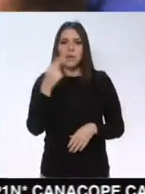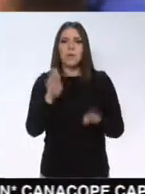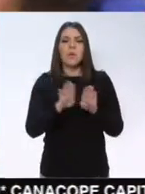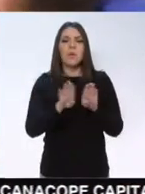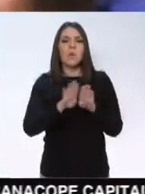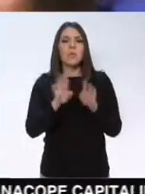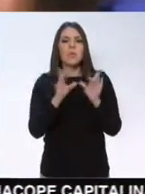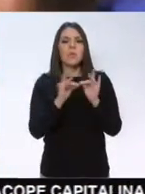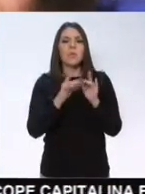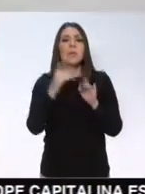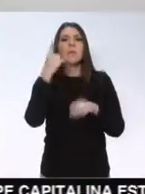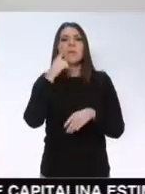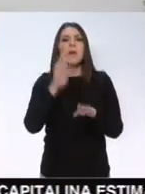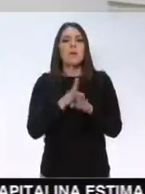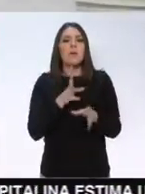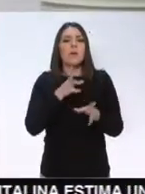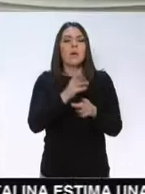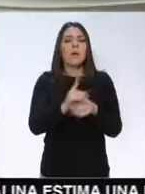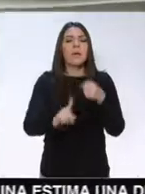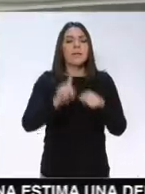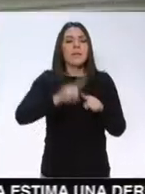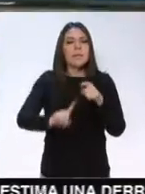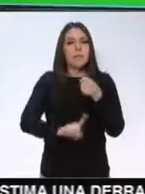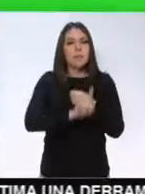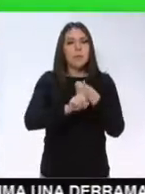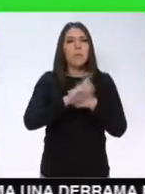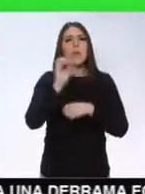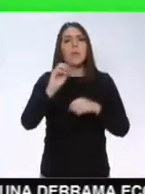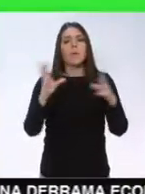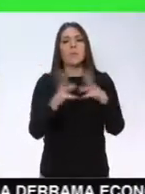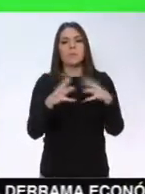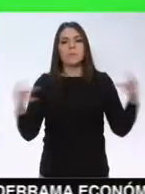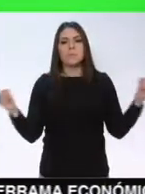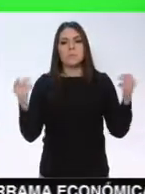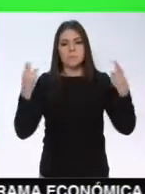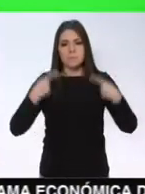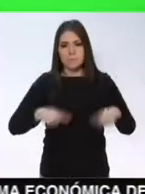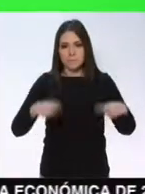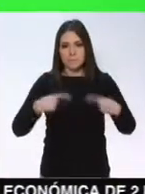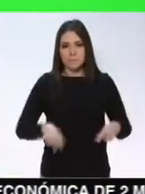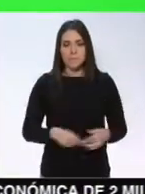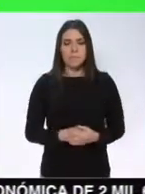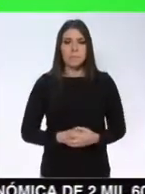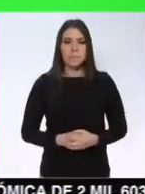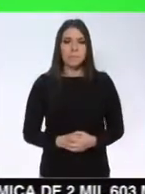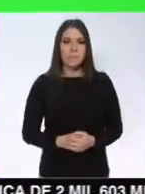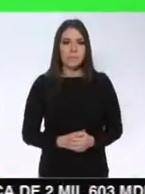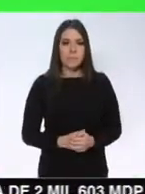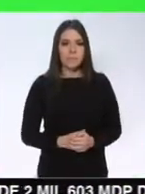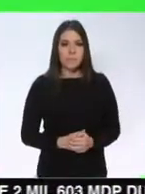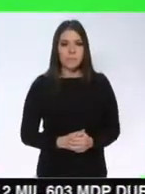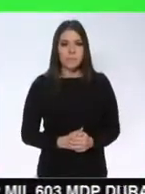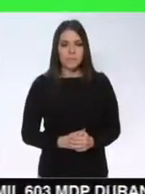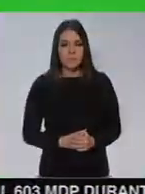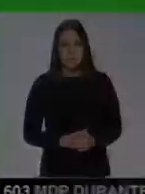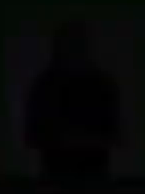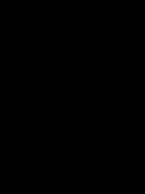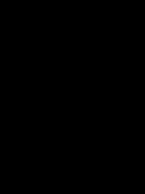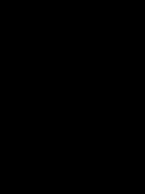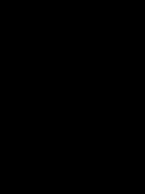daños y desaparición. En las imágenes, Joel Arias, Saray Mariscal, 21 Noticias.